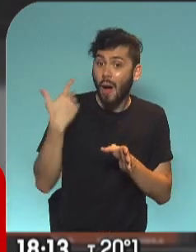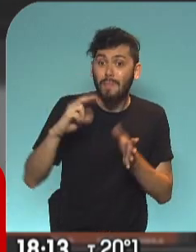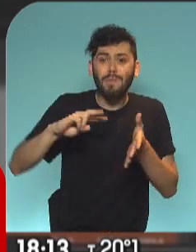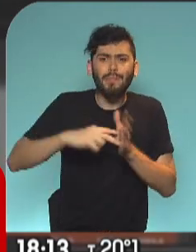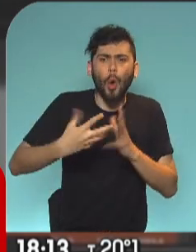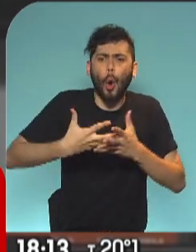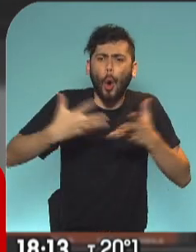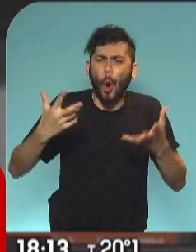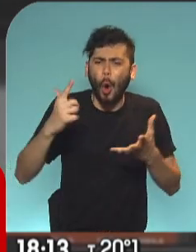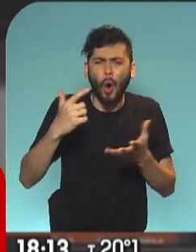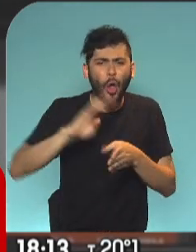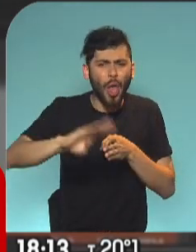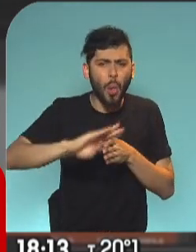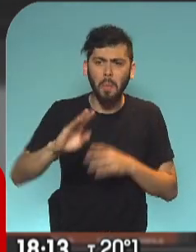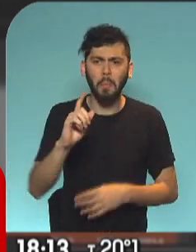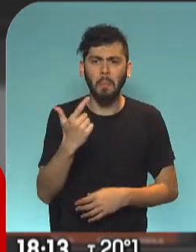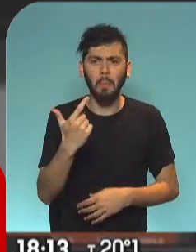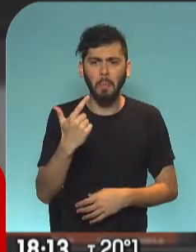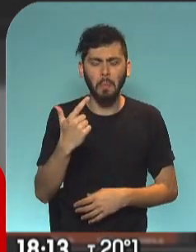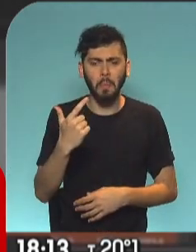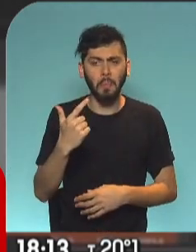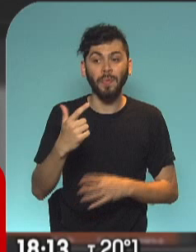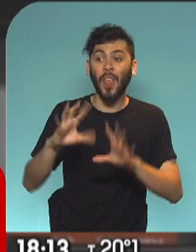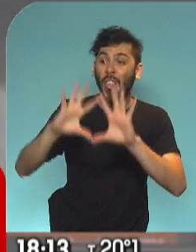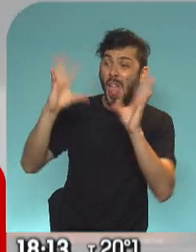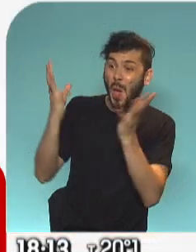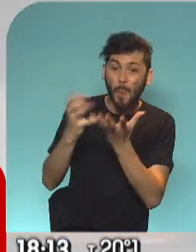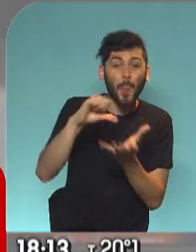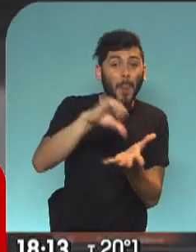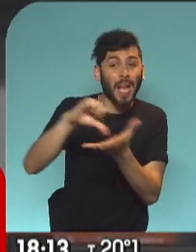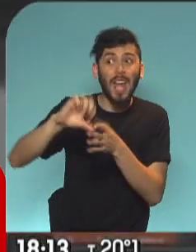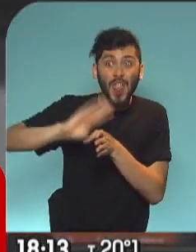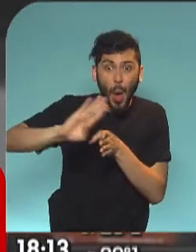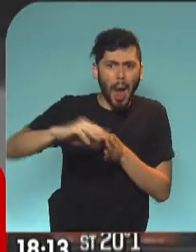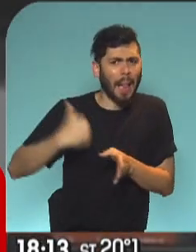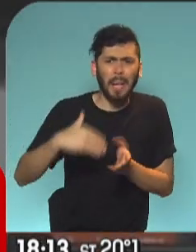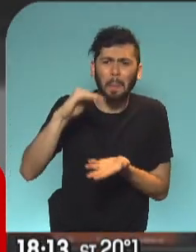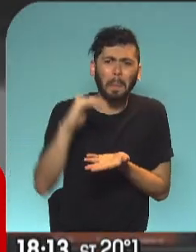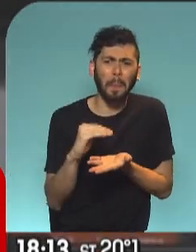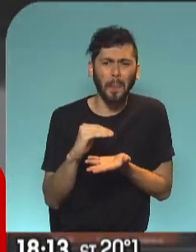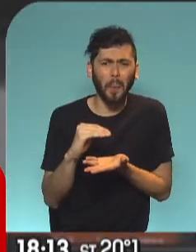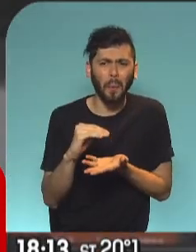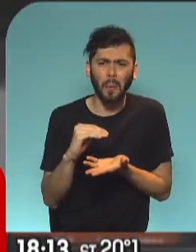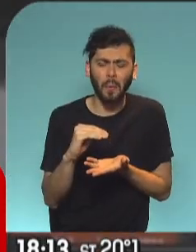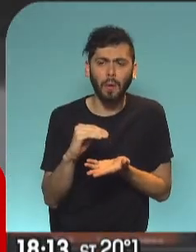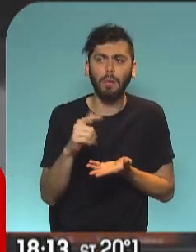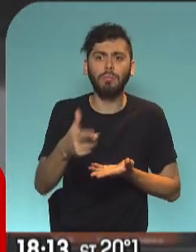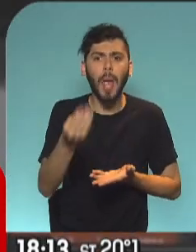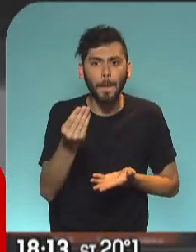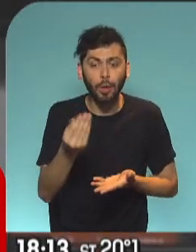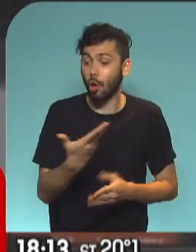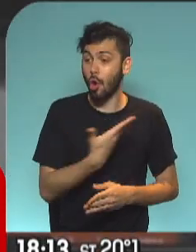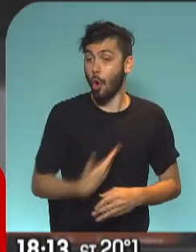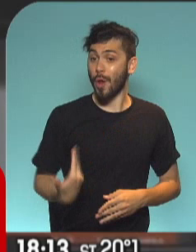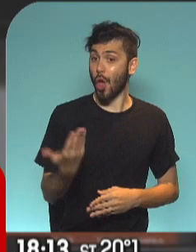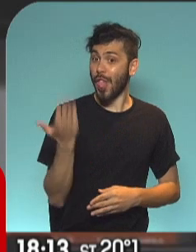países con más bajo nivel de endeudamiento del mundo. Lo que ocurrió es que el gobierno que me precedió